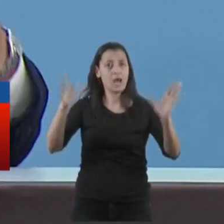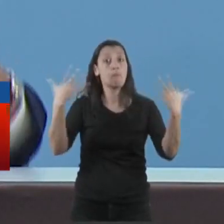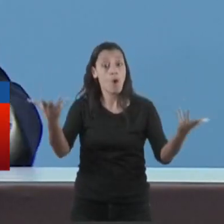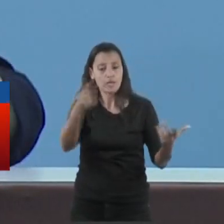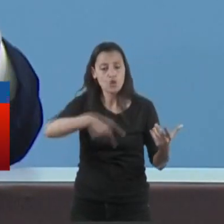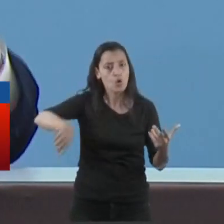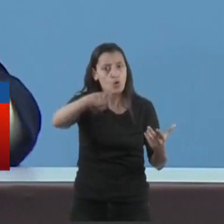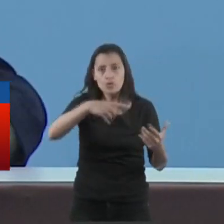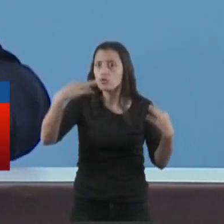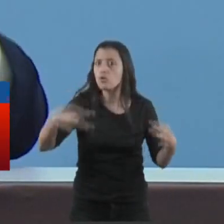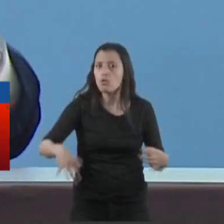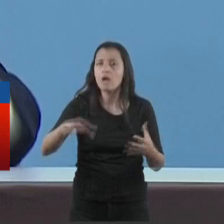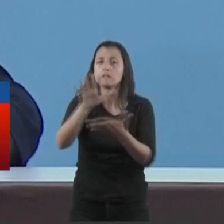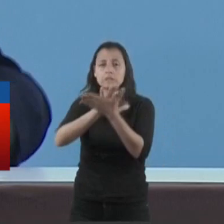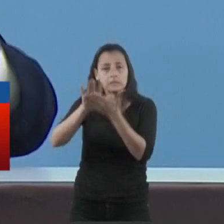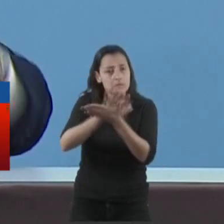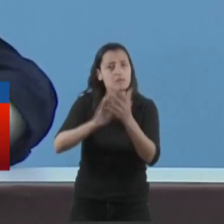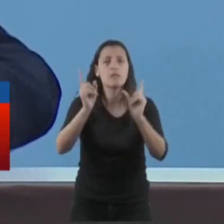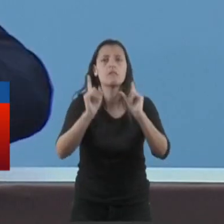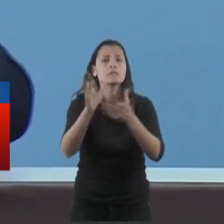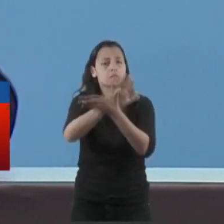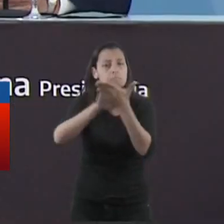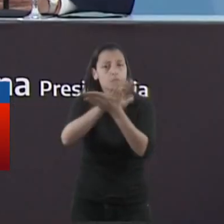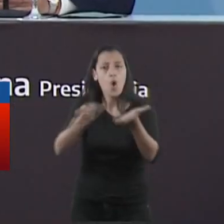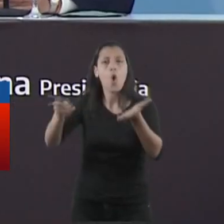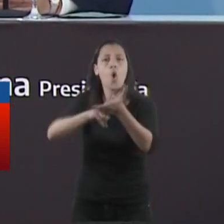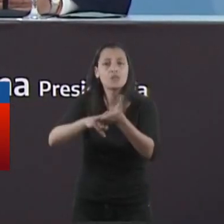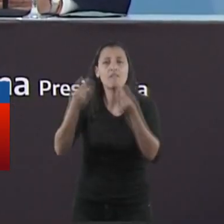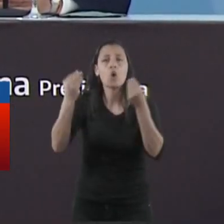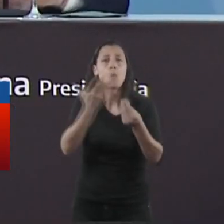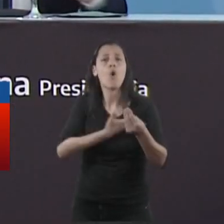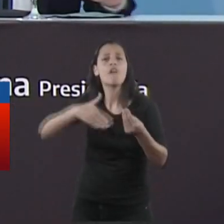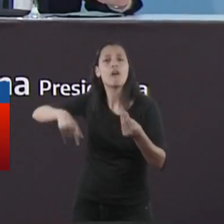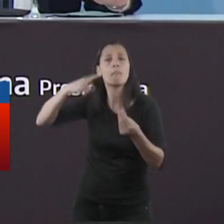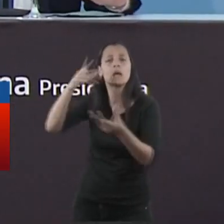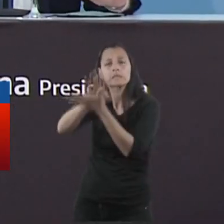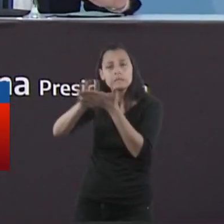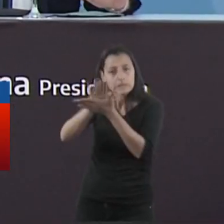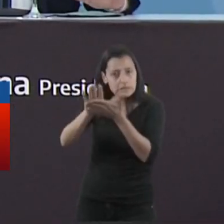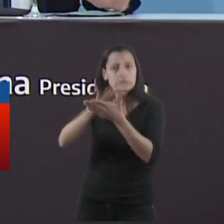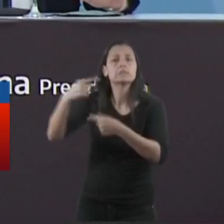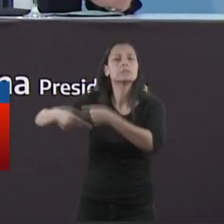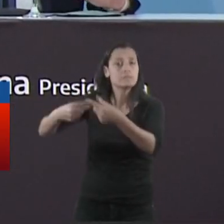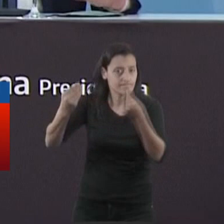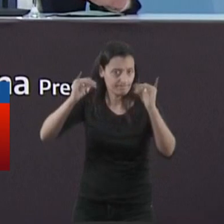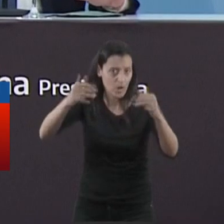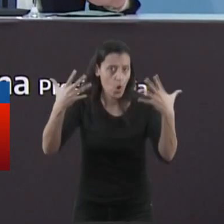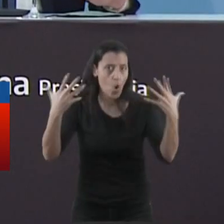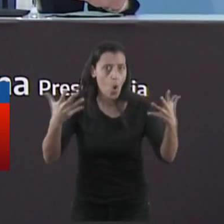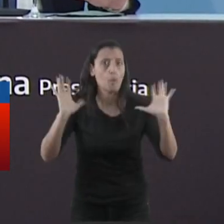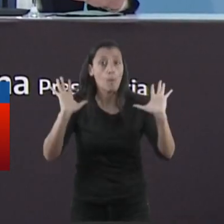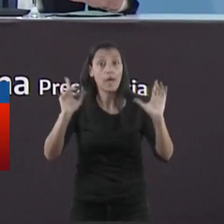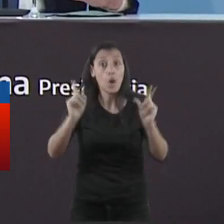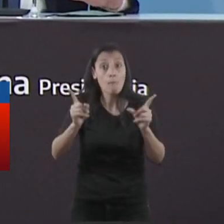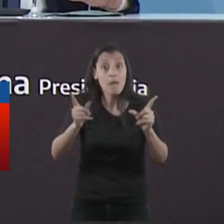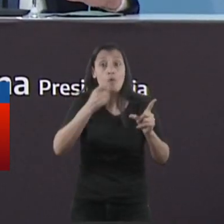una negociación con el fondo y conseguirla y lograrla. Pero lo cierto es que si ese